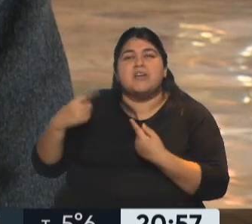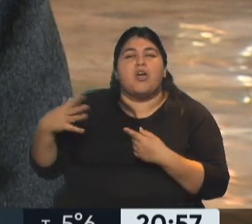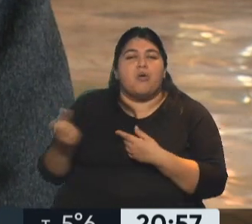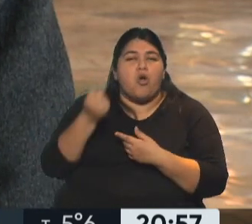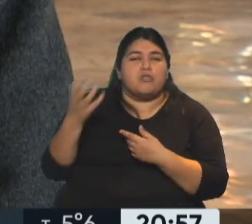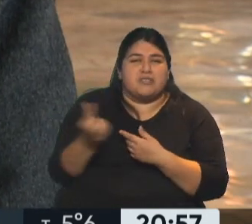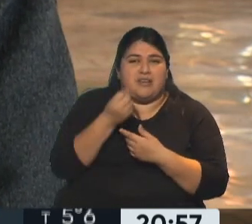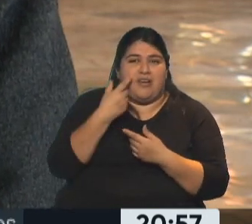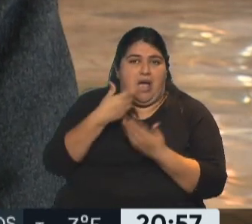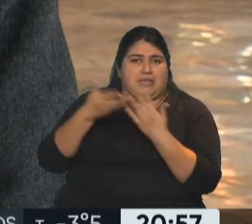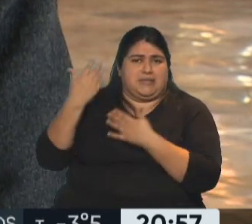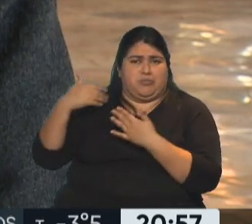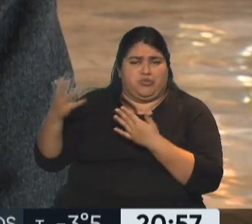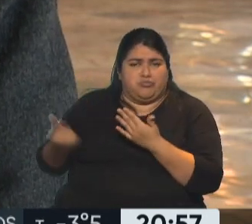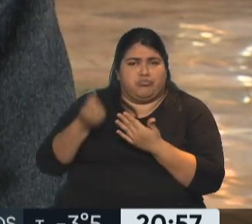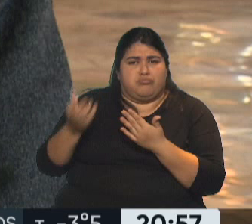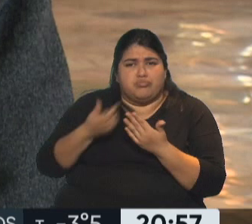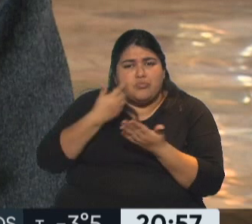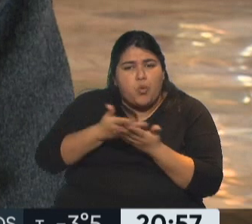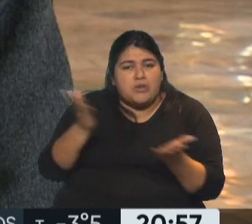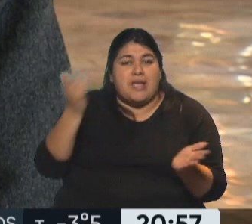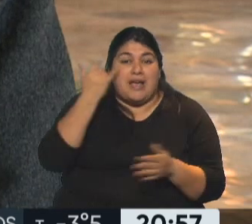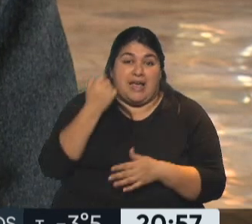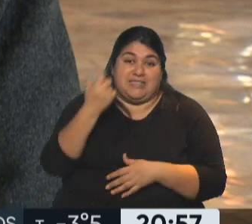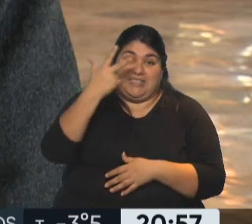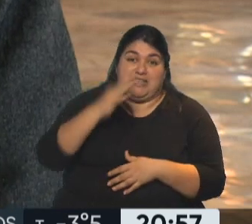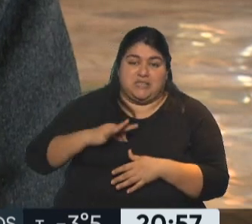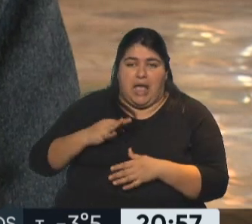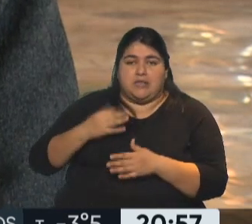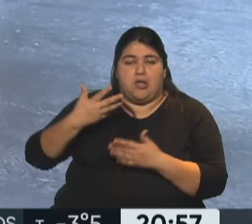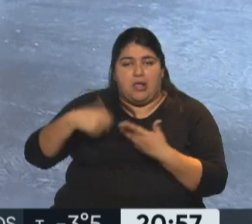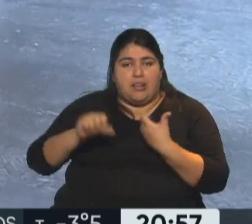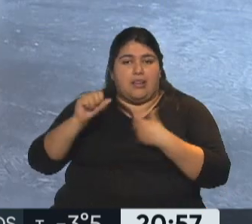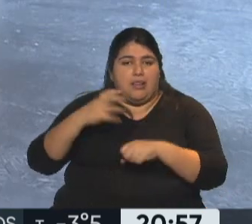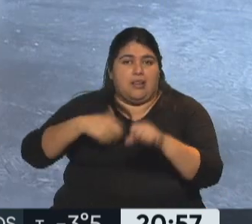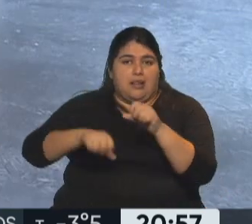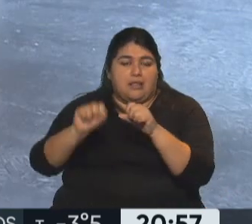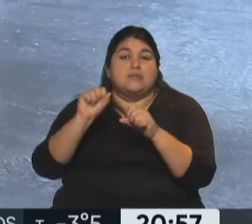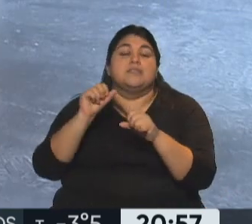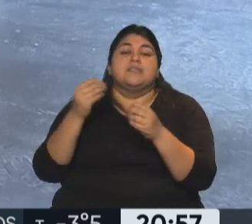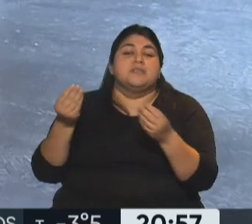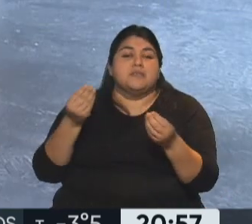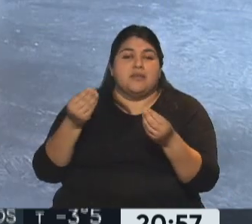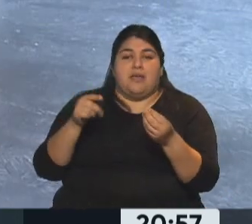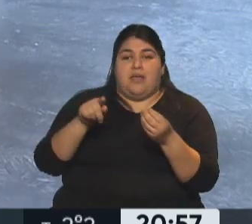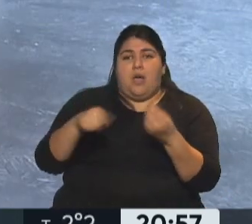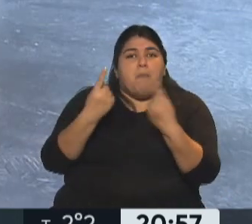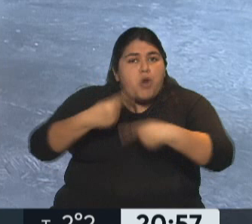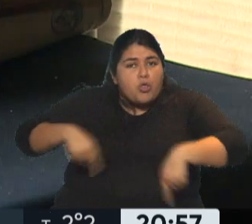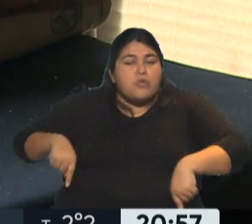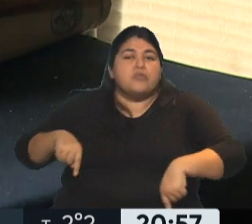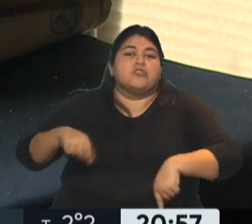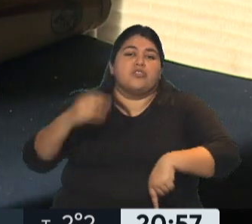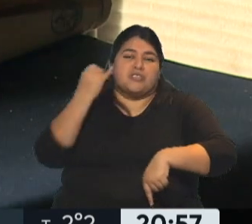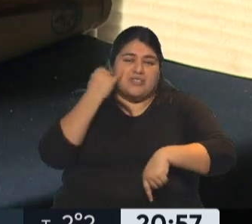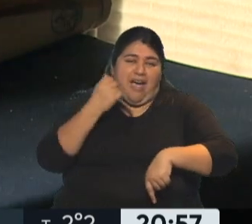arqueológica que estamos haciendo en el edificio desde hace casi 3 años. Estamos viendo, por ejemplo, envases de productos que se